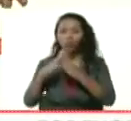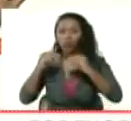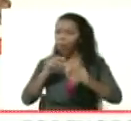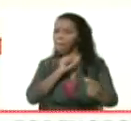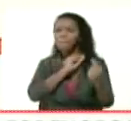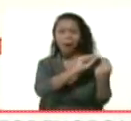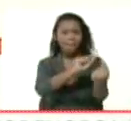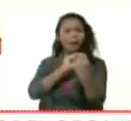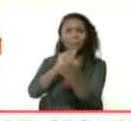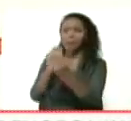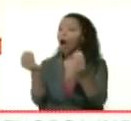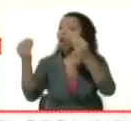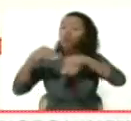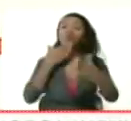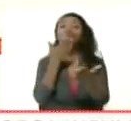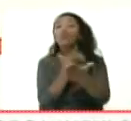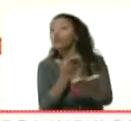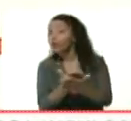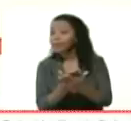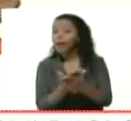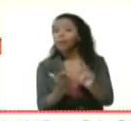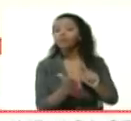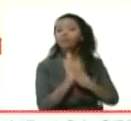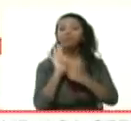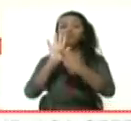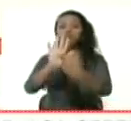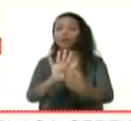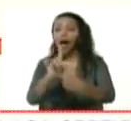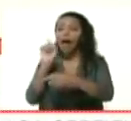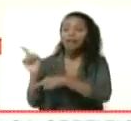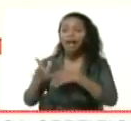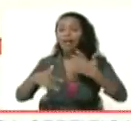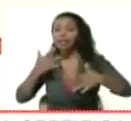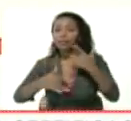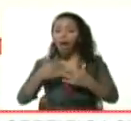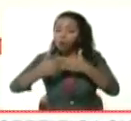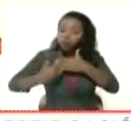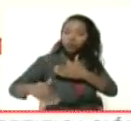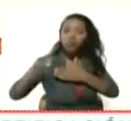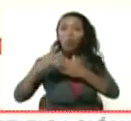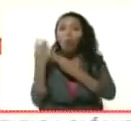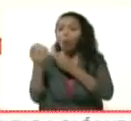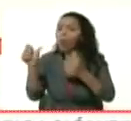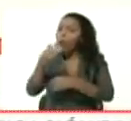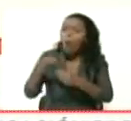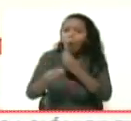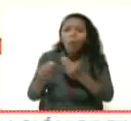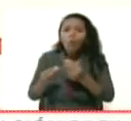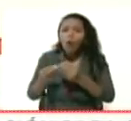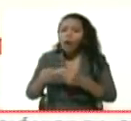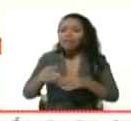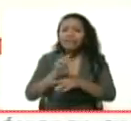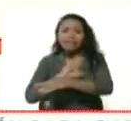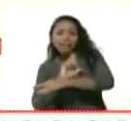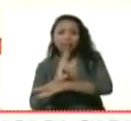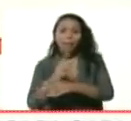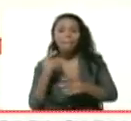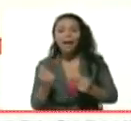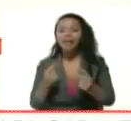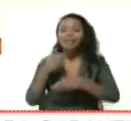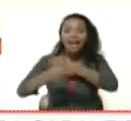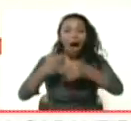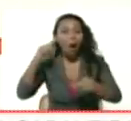discutieron de acuerdo a las propuestas presentadas en ese evento y los avances y donde hay que acelerar para que se cumplan los